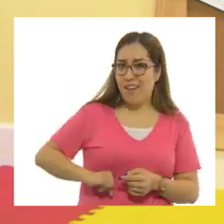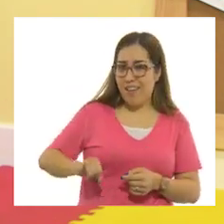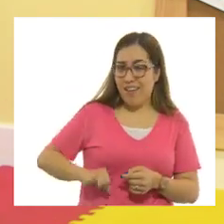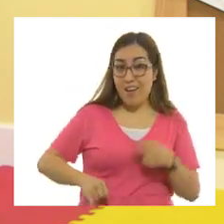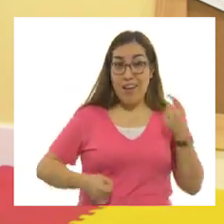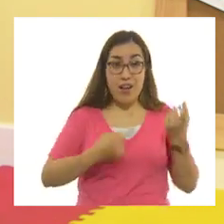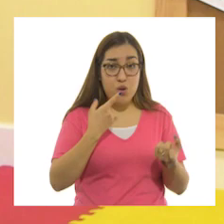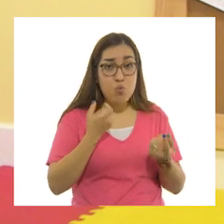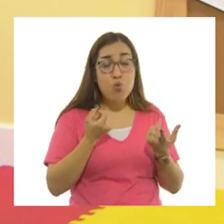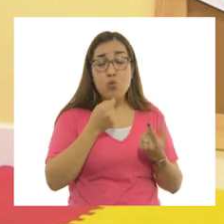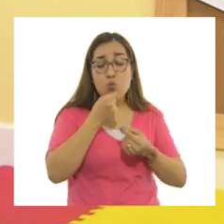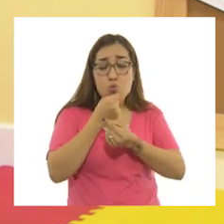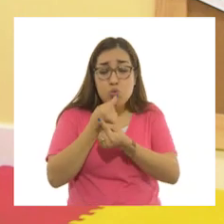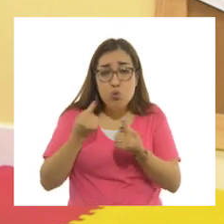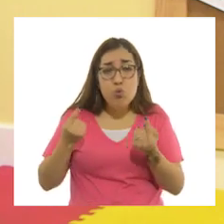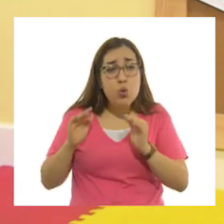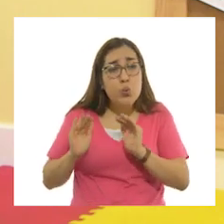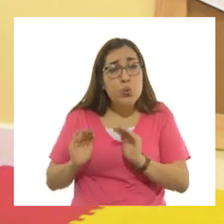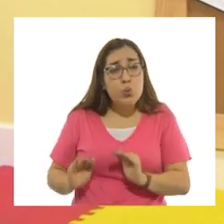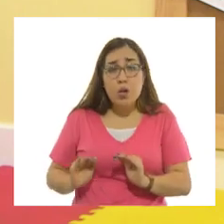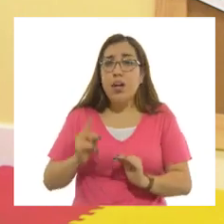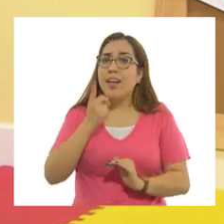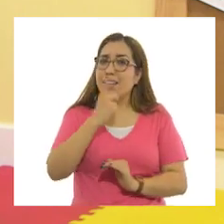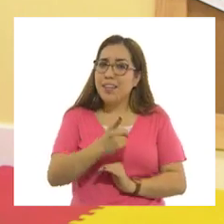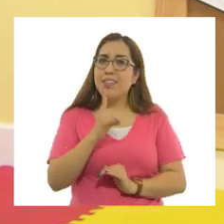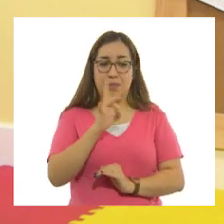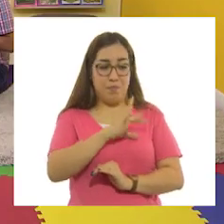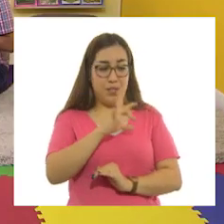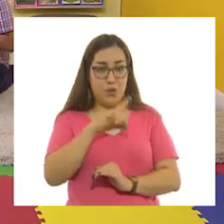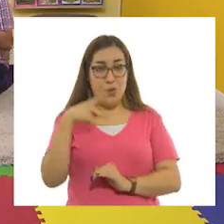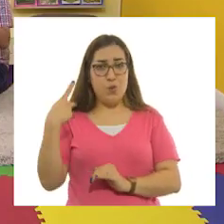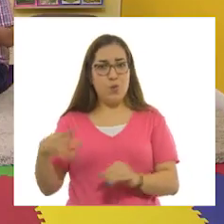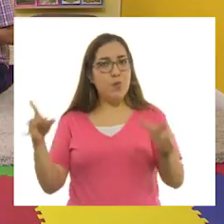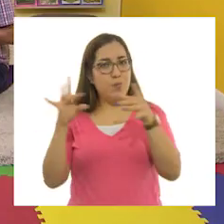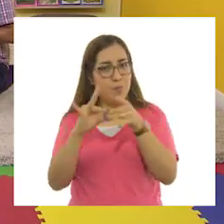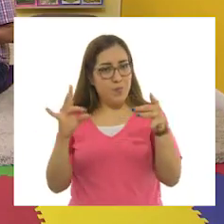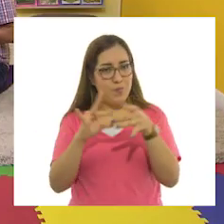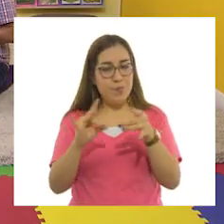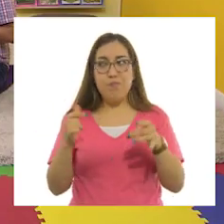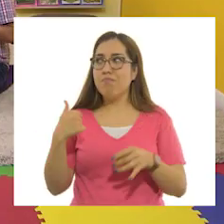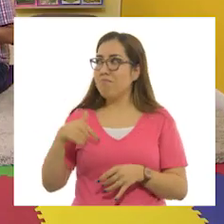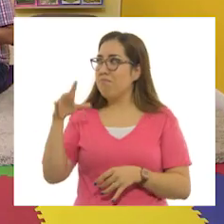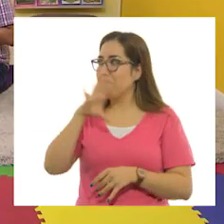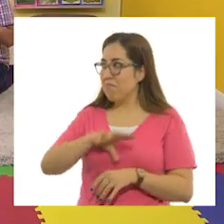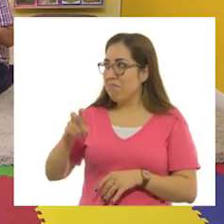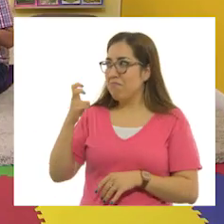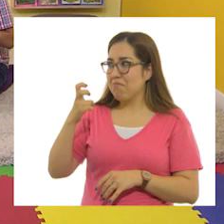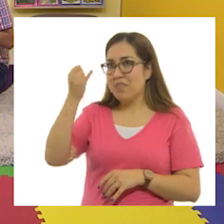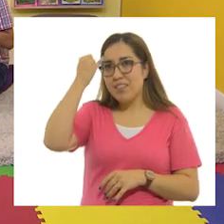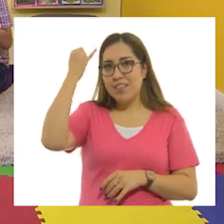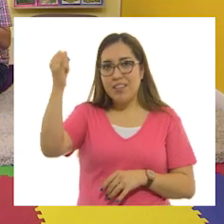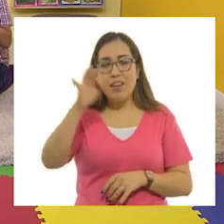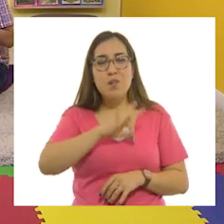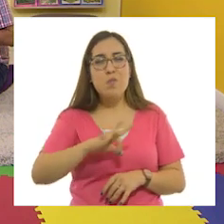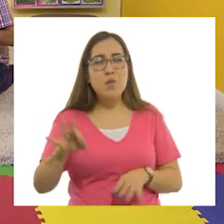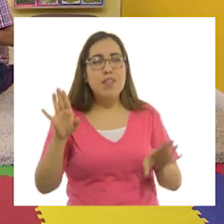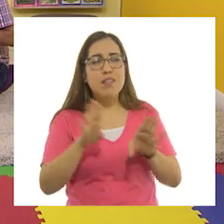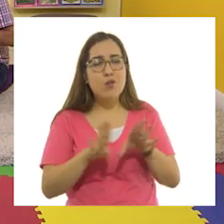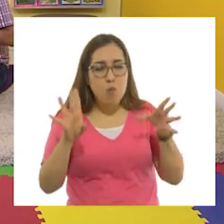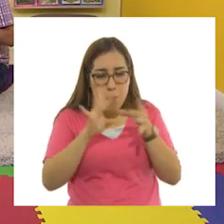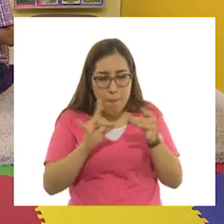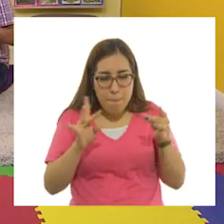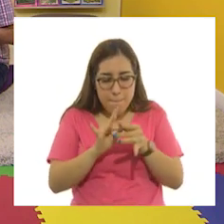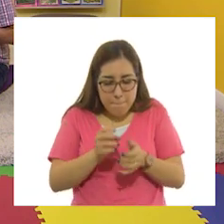incluso más pequeños también nos compartieron sus temores me encanta la idea de que puedan expresar e identificar